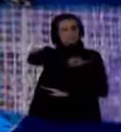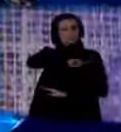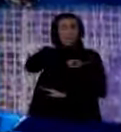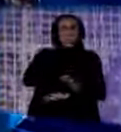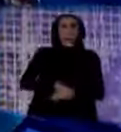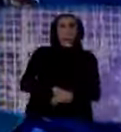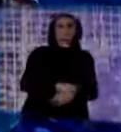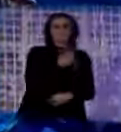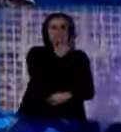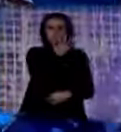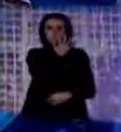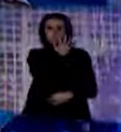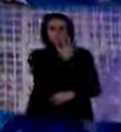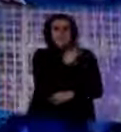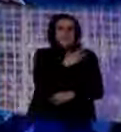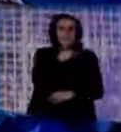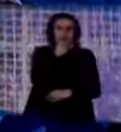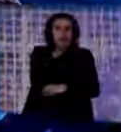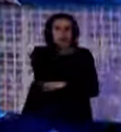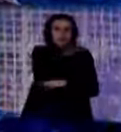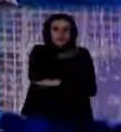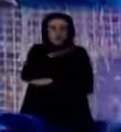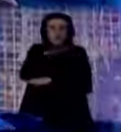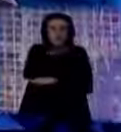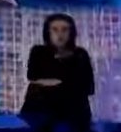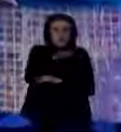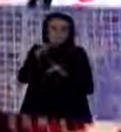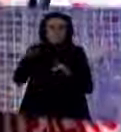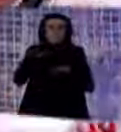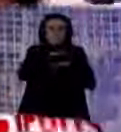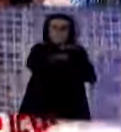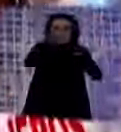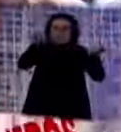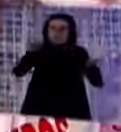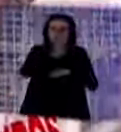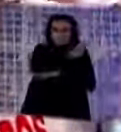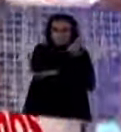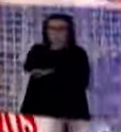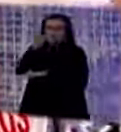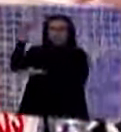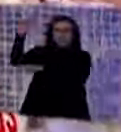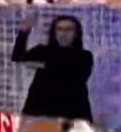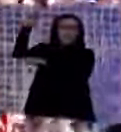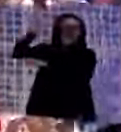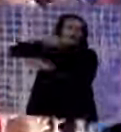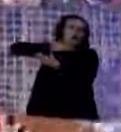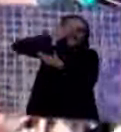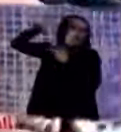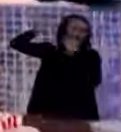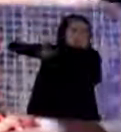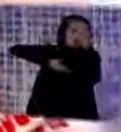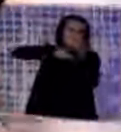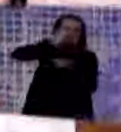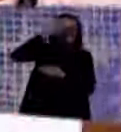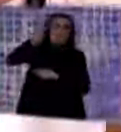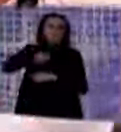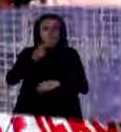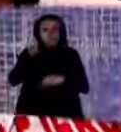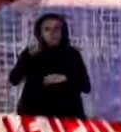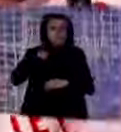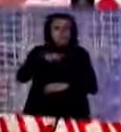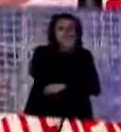programación es un lugar donde hay muchas playas donde calienta mucho el sol donde la